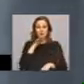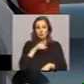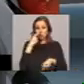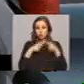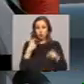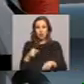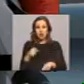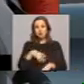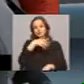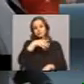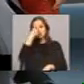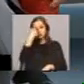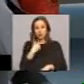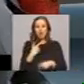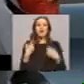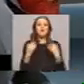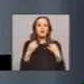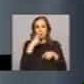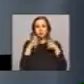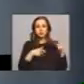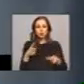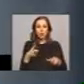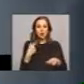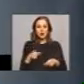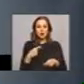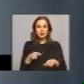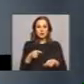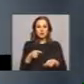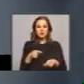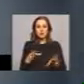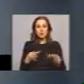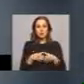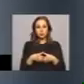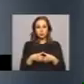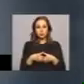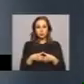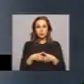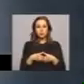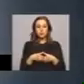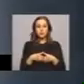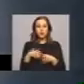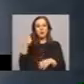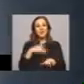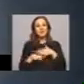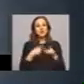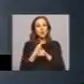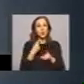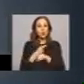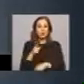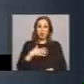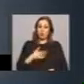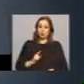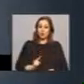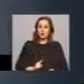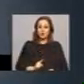esa tú gente, contas la historia. Claro, esa gente estaba en una cadena de mando por la que estaban obligados a hacer cosas que no les gustaban hacer. Yo no creo que